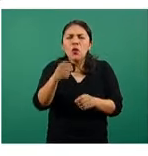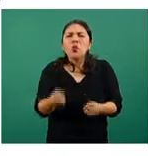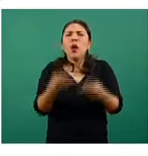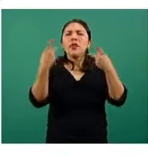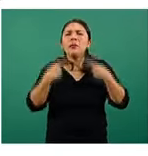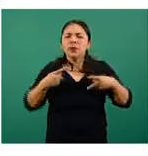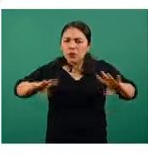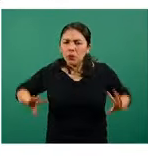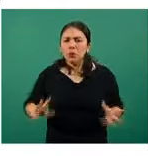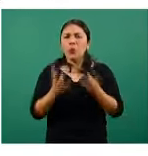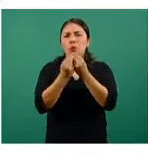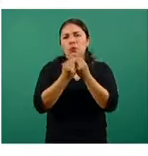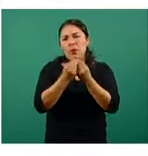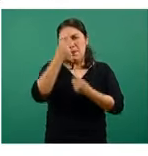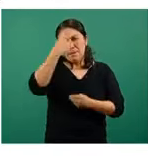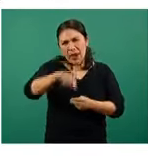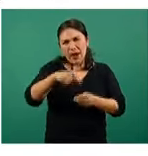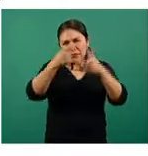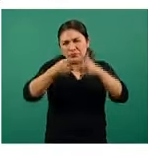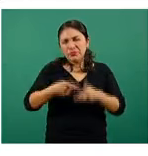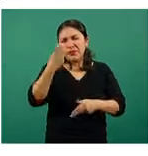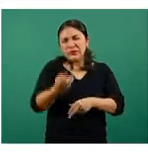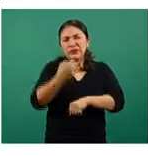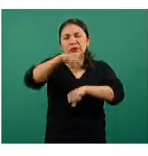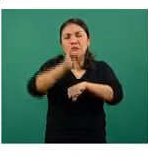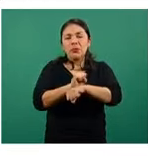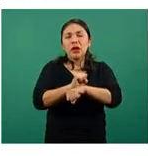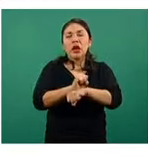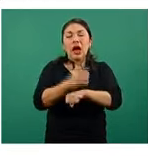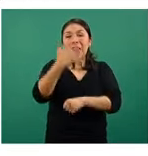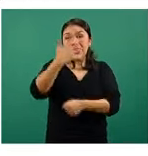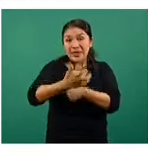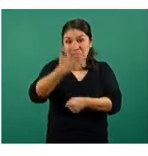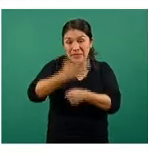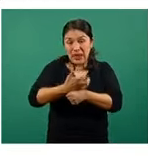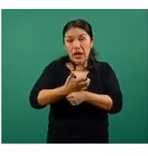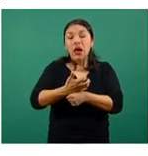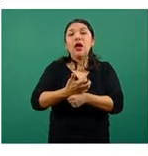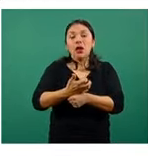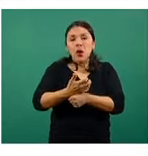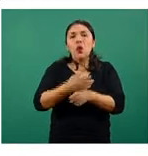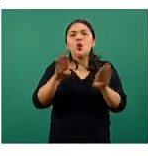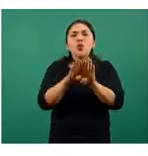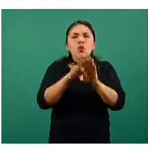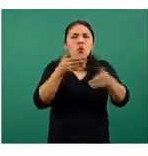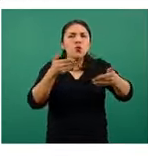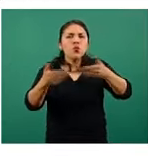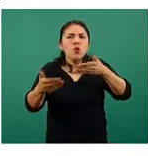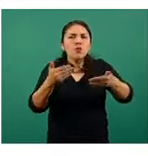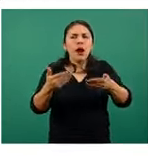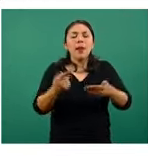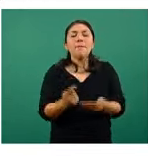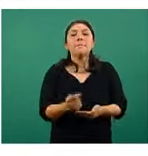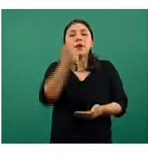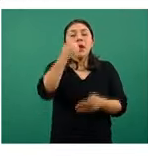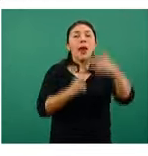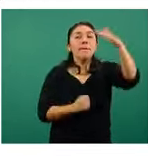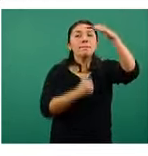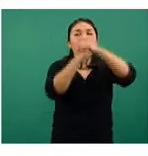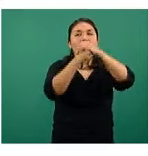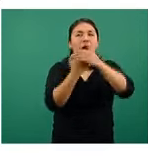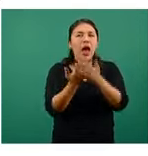casos acumulados para efectos de la semana número 5 y comparamos con el primer ACME